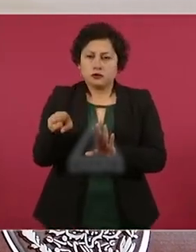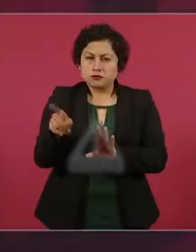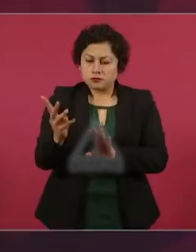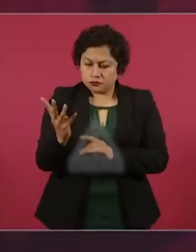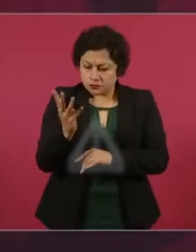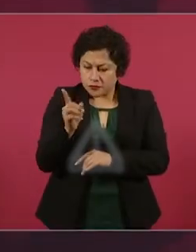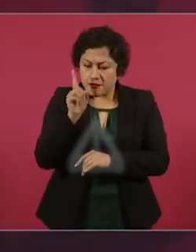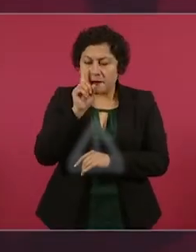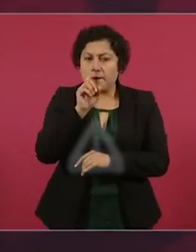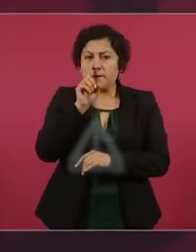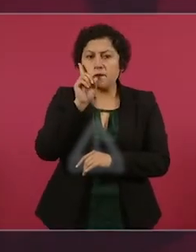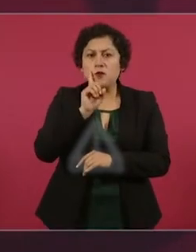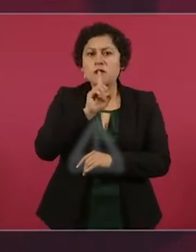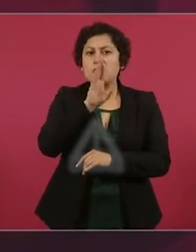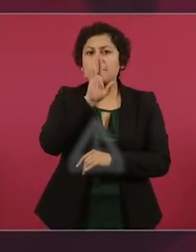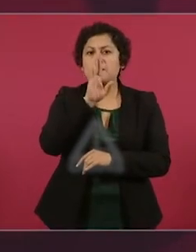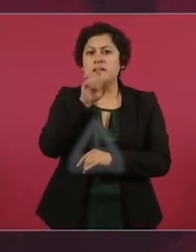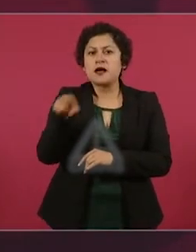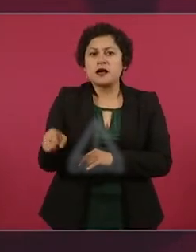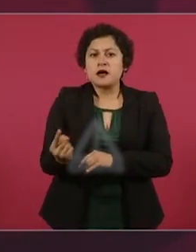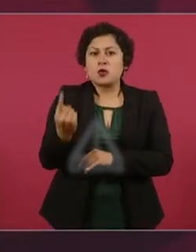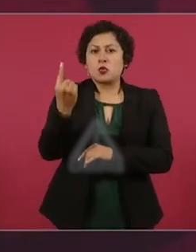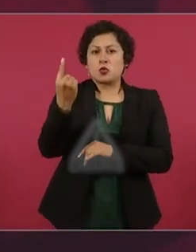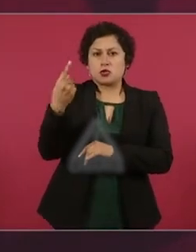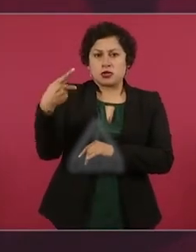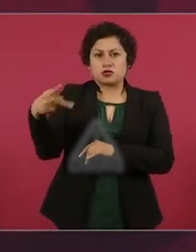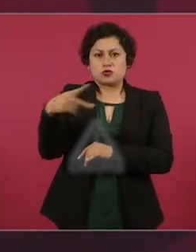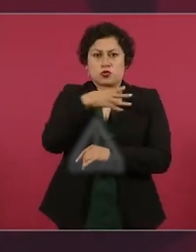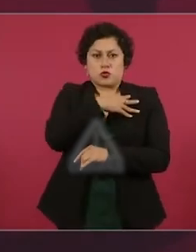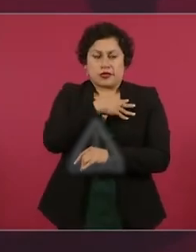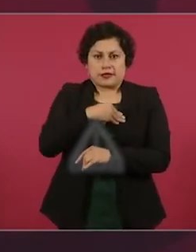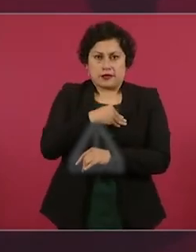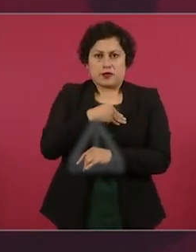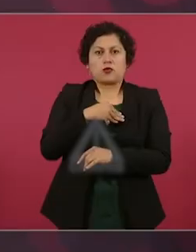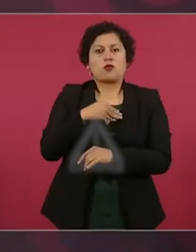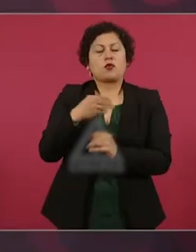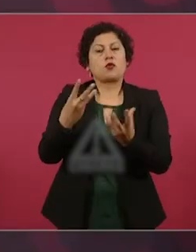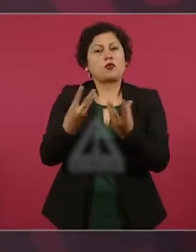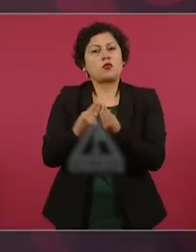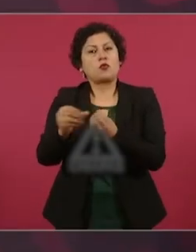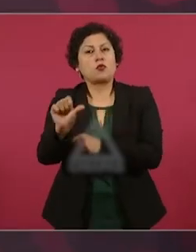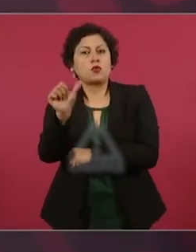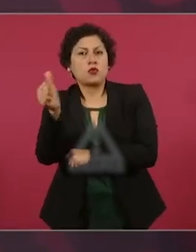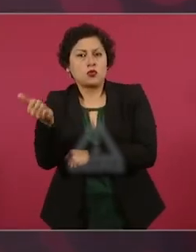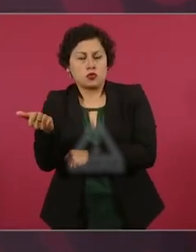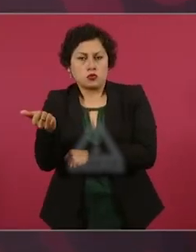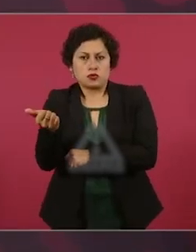hijo que junto con otros fueron